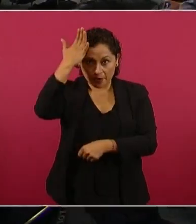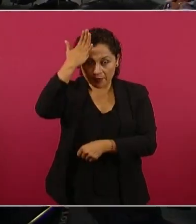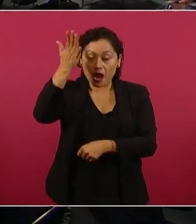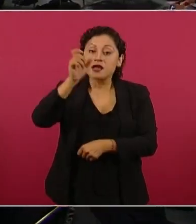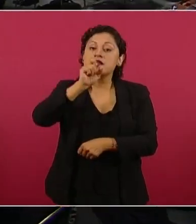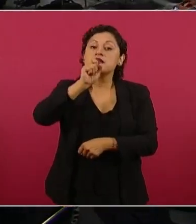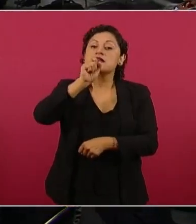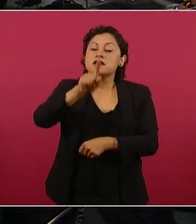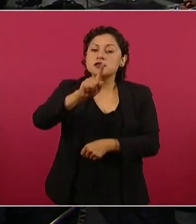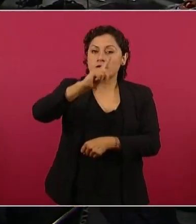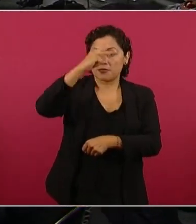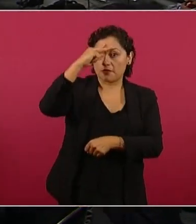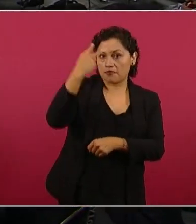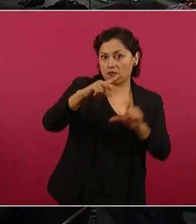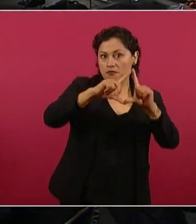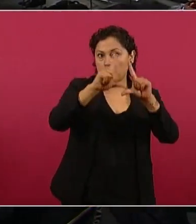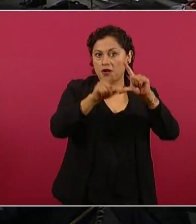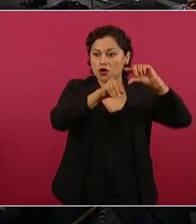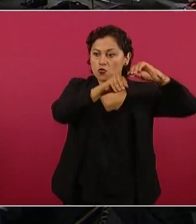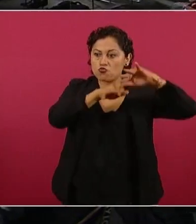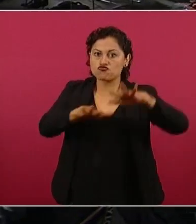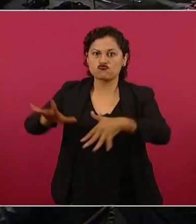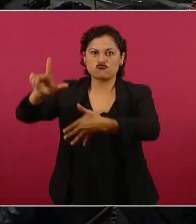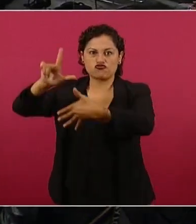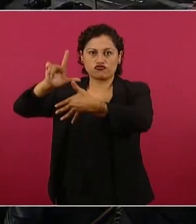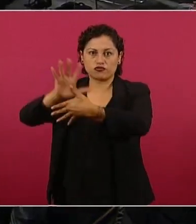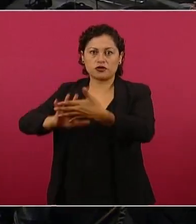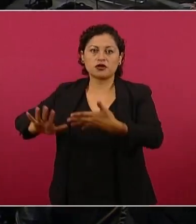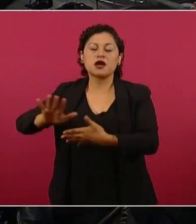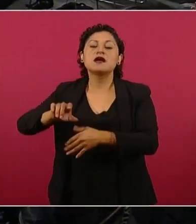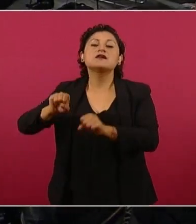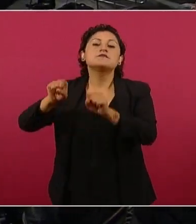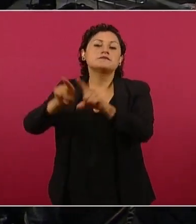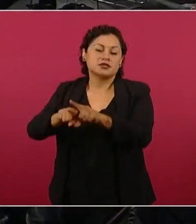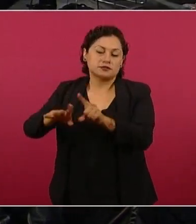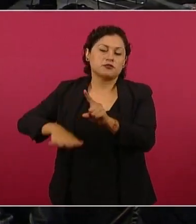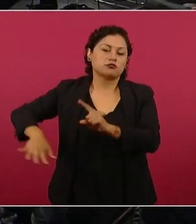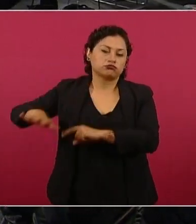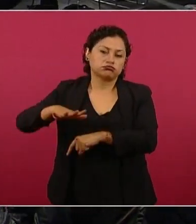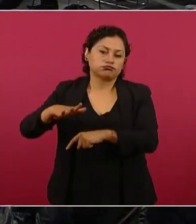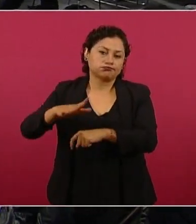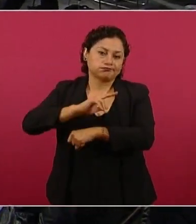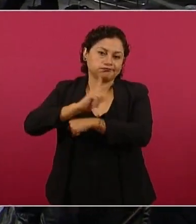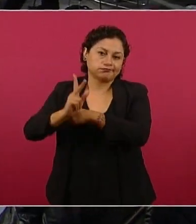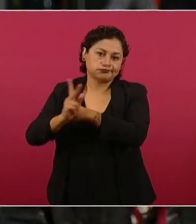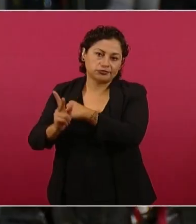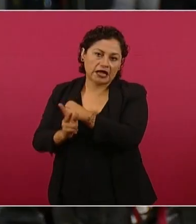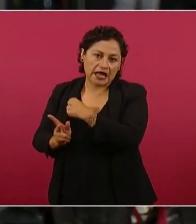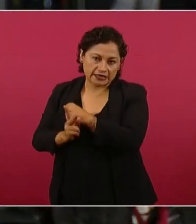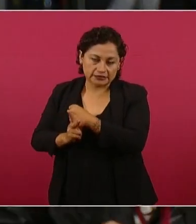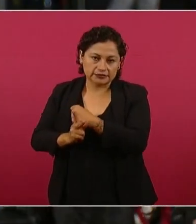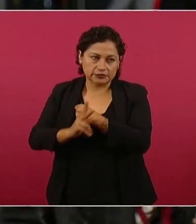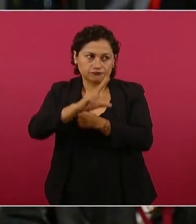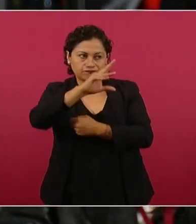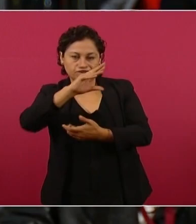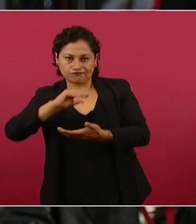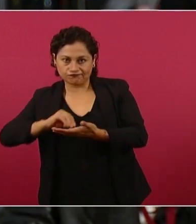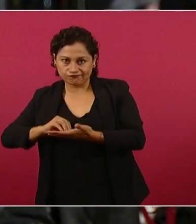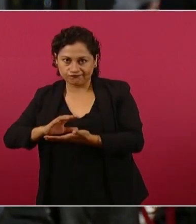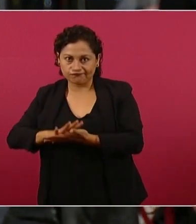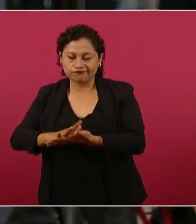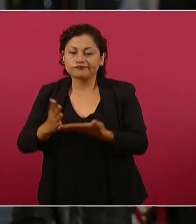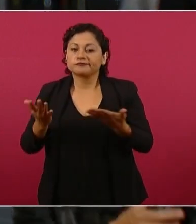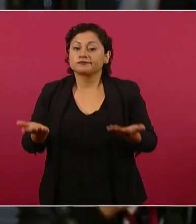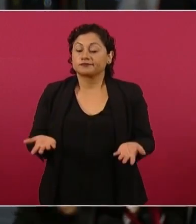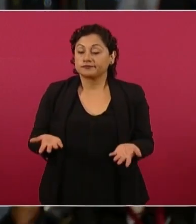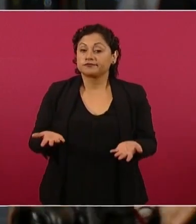tiene de nuestro país, en particular de usted, con el liderazgo que ha tenido de esta influencia, y que ahora comenta que en